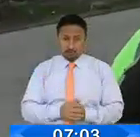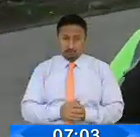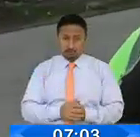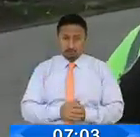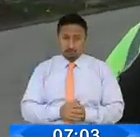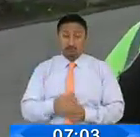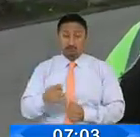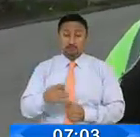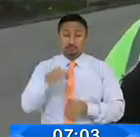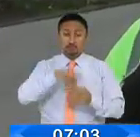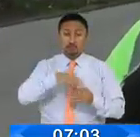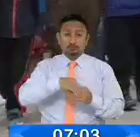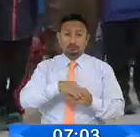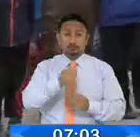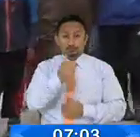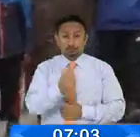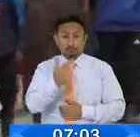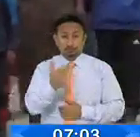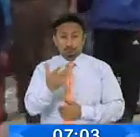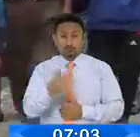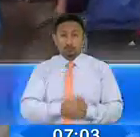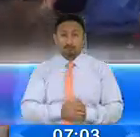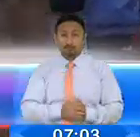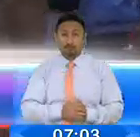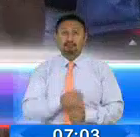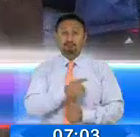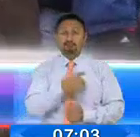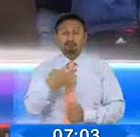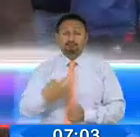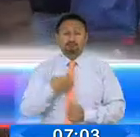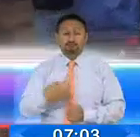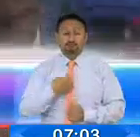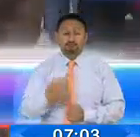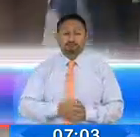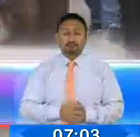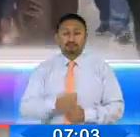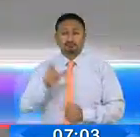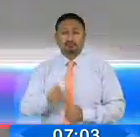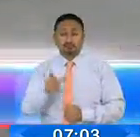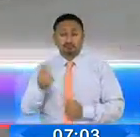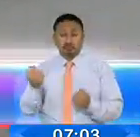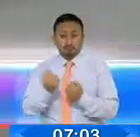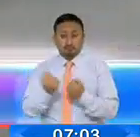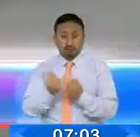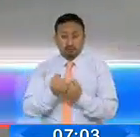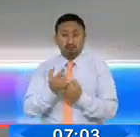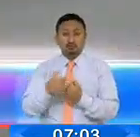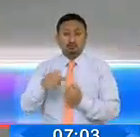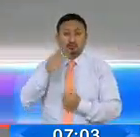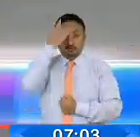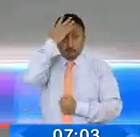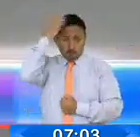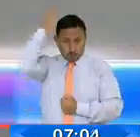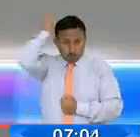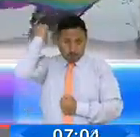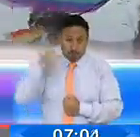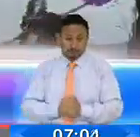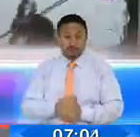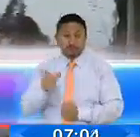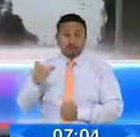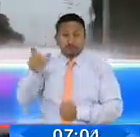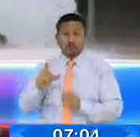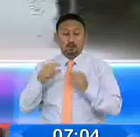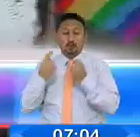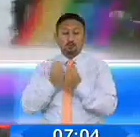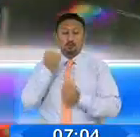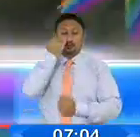que cuenten voto a voto. Con este reclamo general se mantienen en la protesta los simpatizantes del doctor Yacu Pérez y los campesinos pertenecientes a Pachakutik